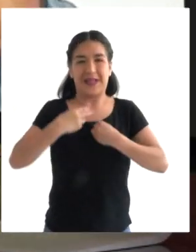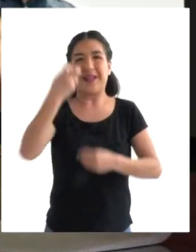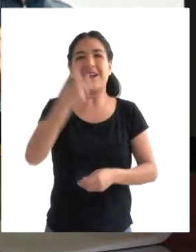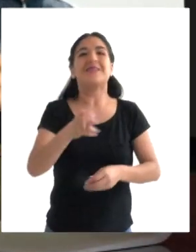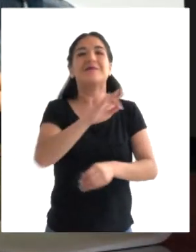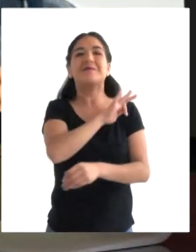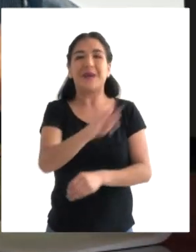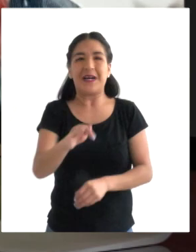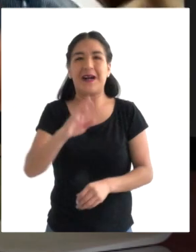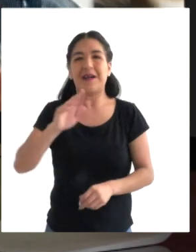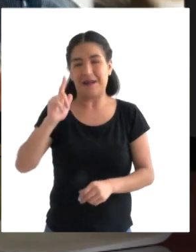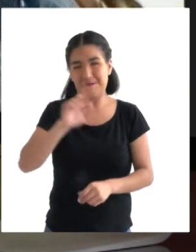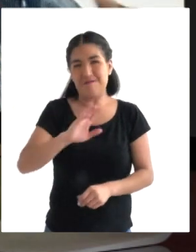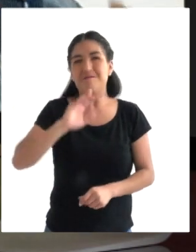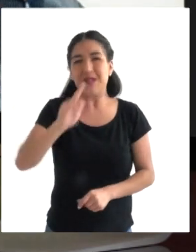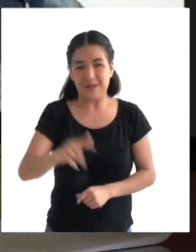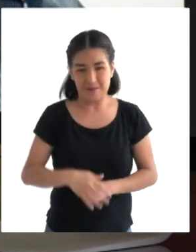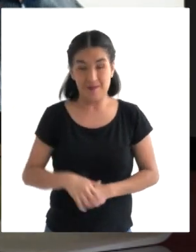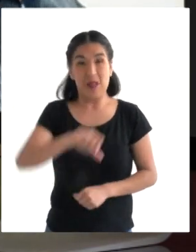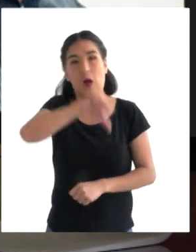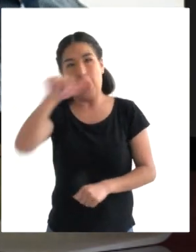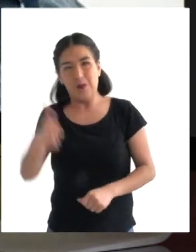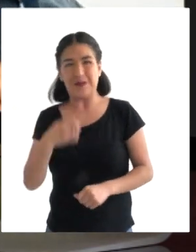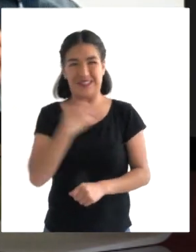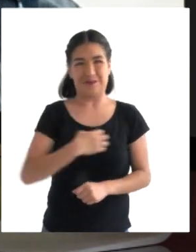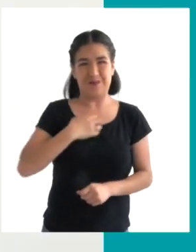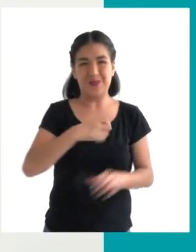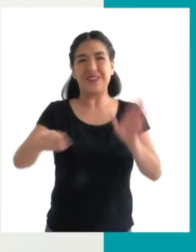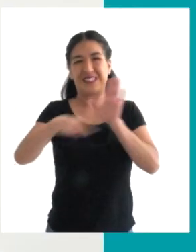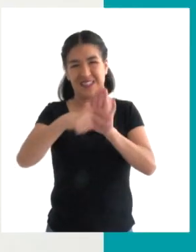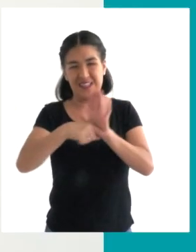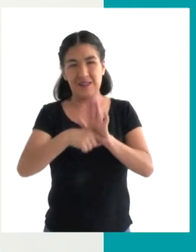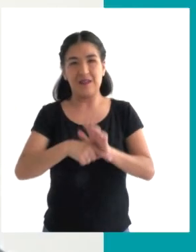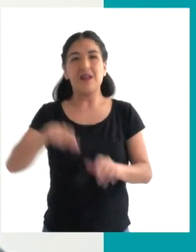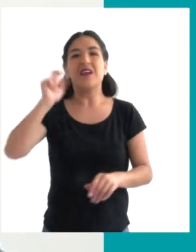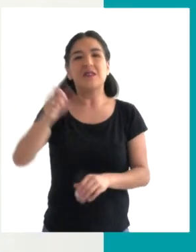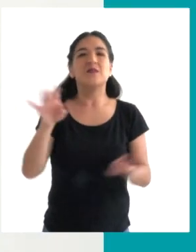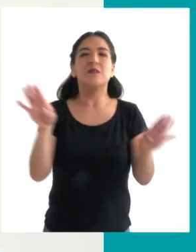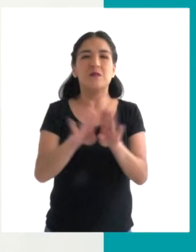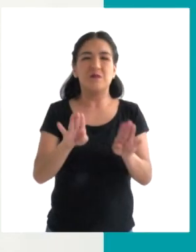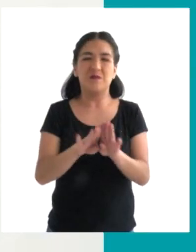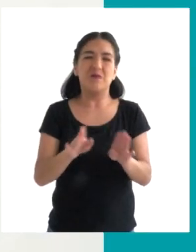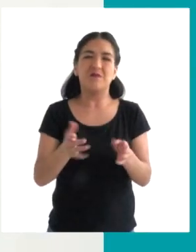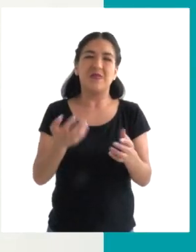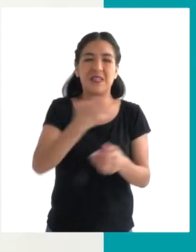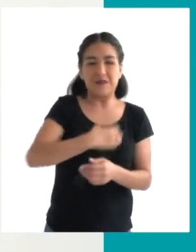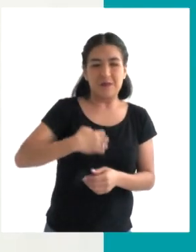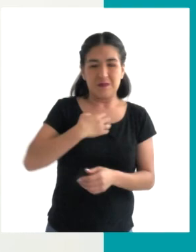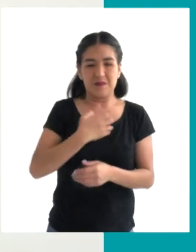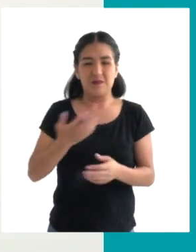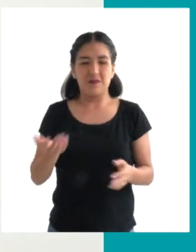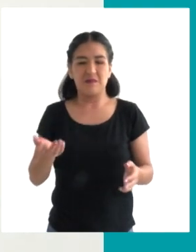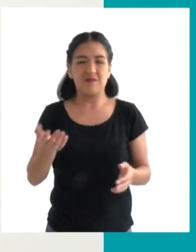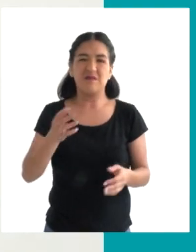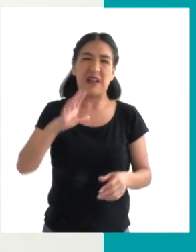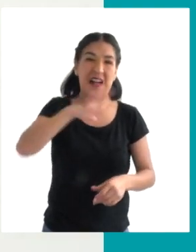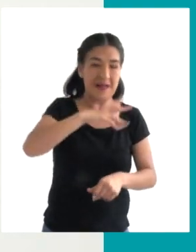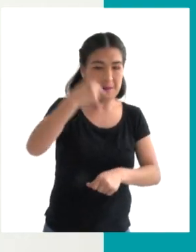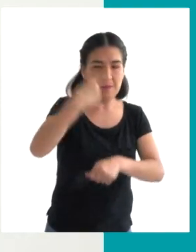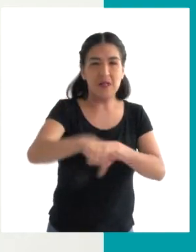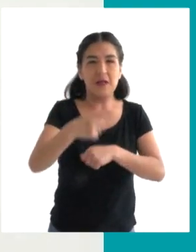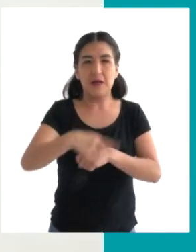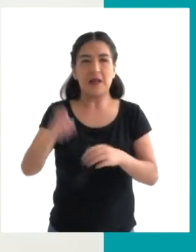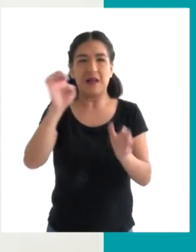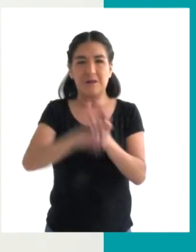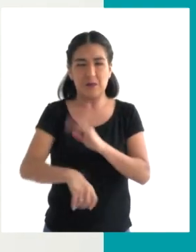hazlo. Por otro lado, las emociones negativas, entonces, son aquellas que aparecen cuando una situación te pone en riesgo. Entonces, por ejemplo, cuando